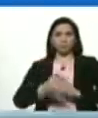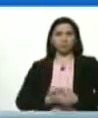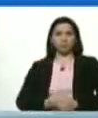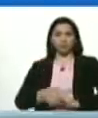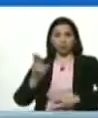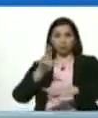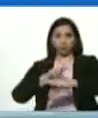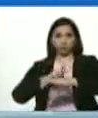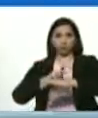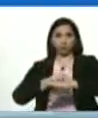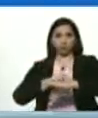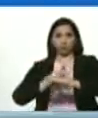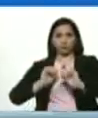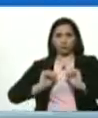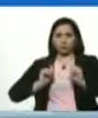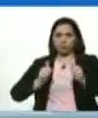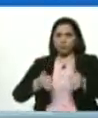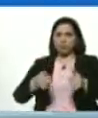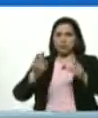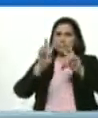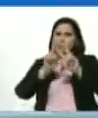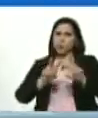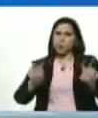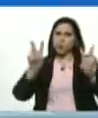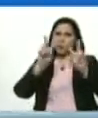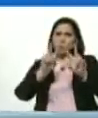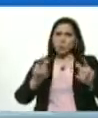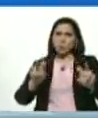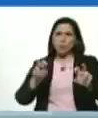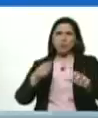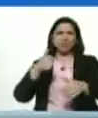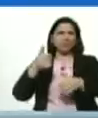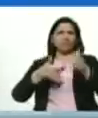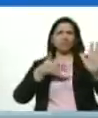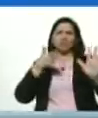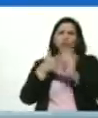médico ha iniciado una investigación del tipo